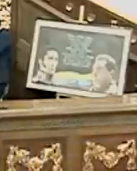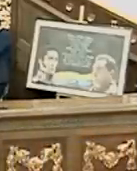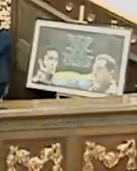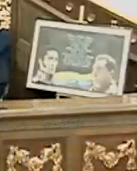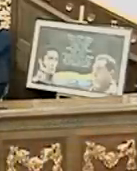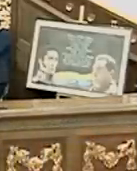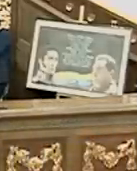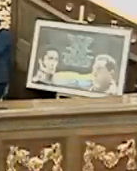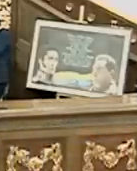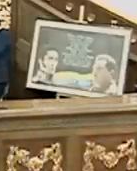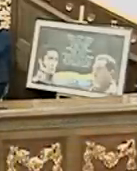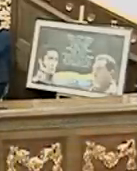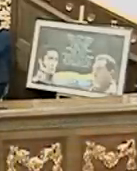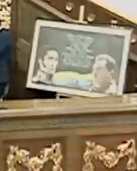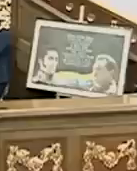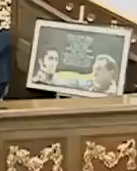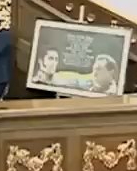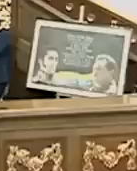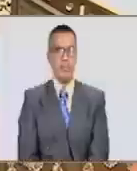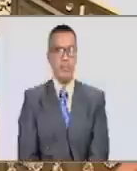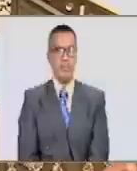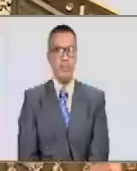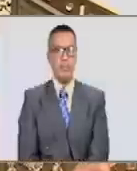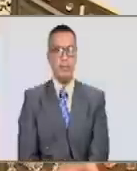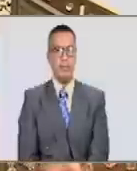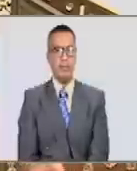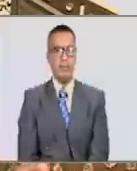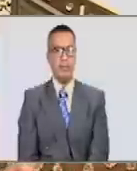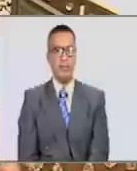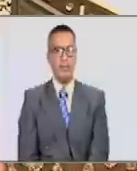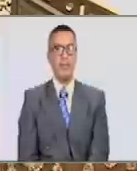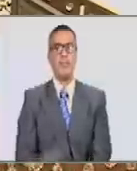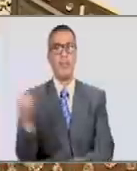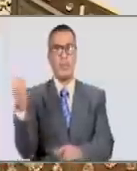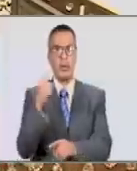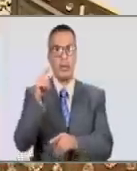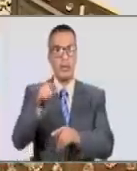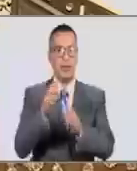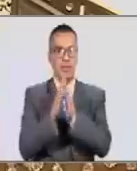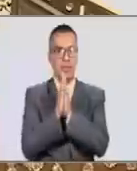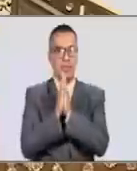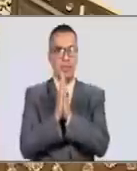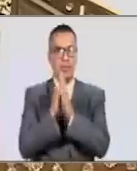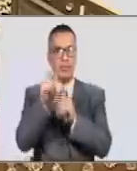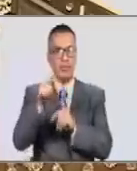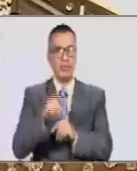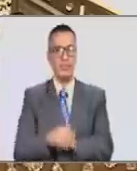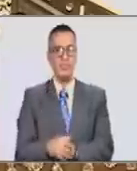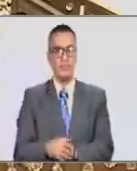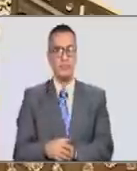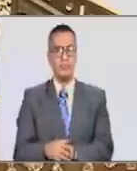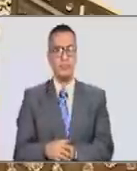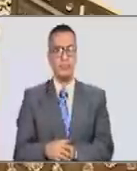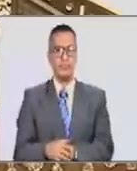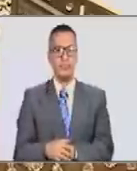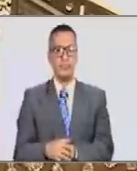que quede claro, o Rondero o Correa. Aquí, por favor. Ok.